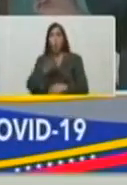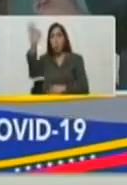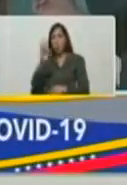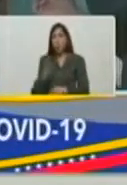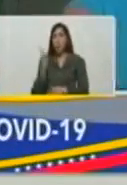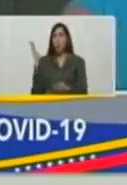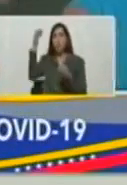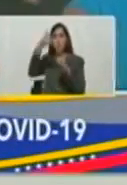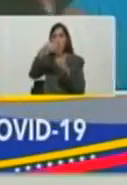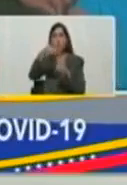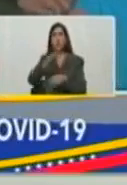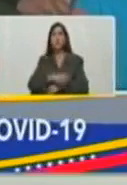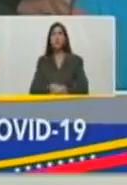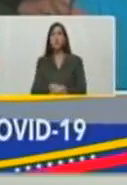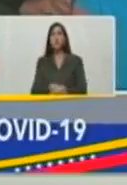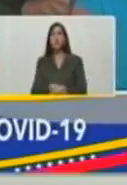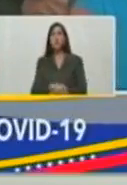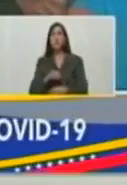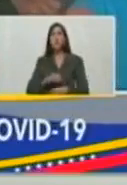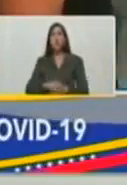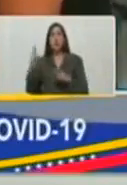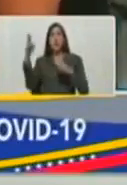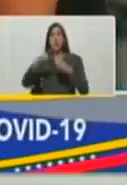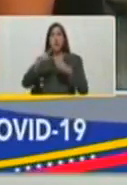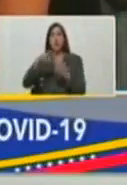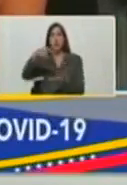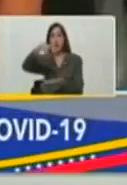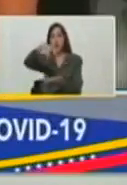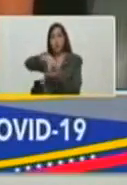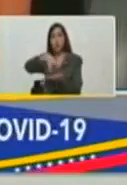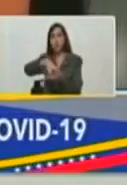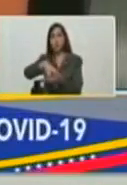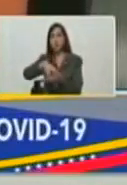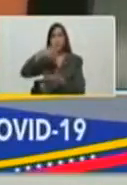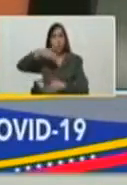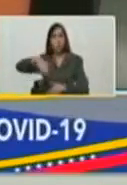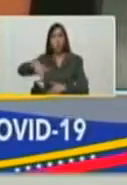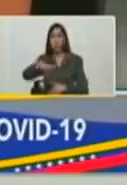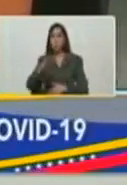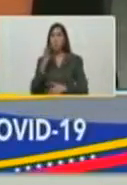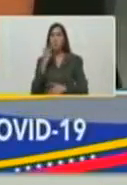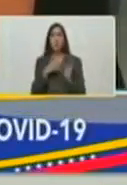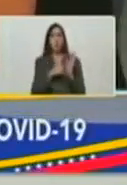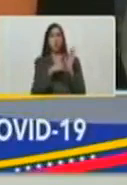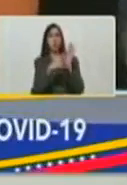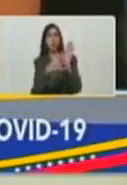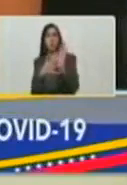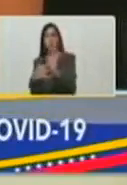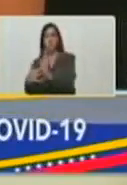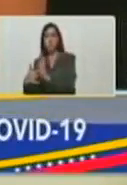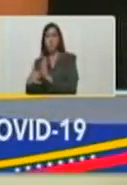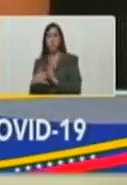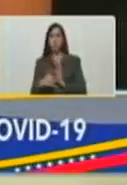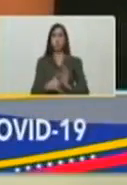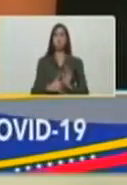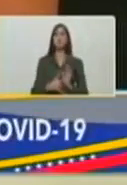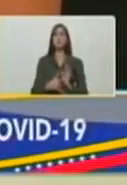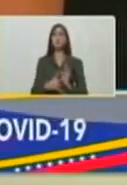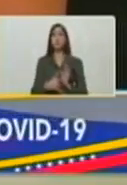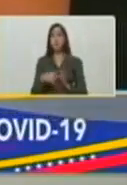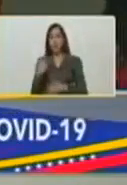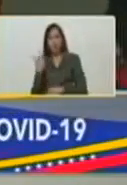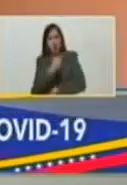establecida en Táchira. Táchirense, están dando el ejemplo, seguir el ejemplo que el Táchira dio en la